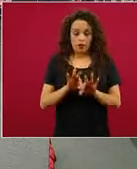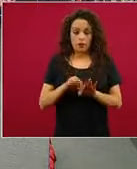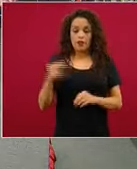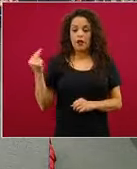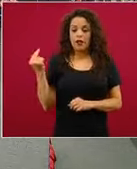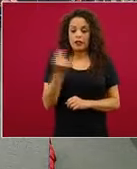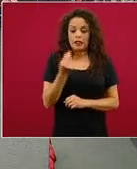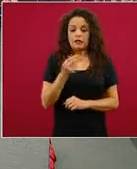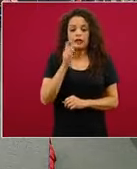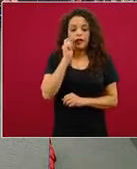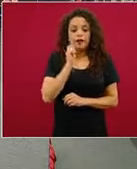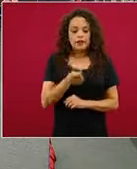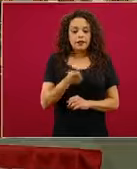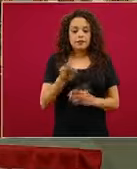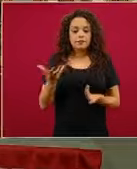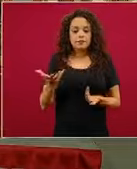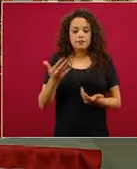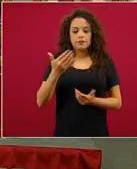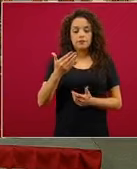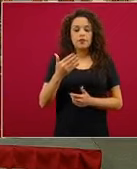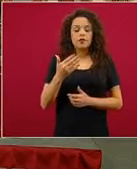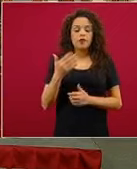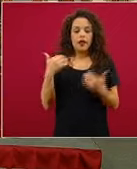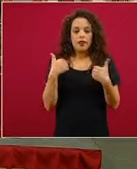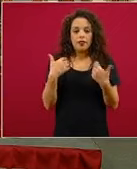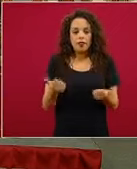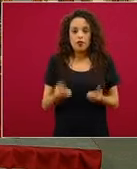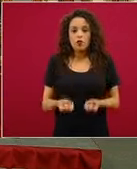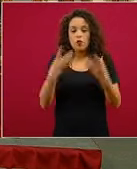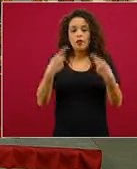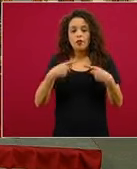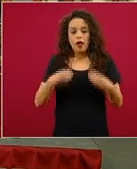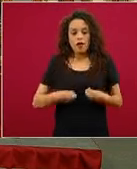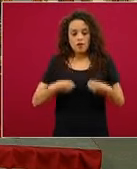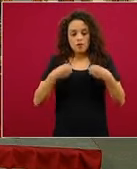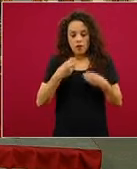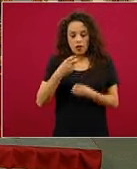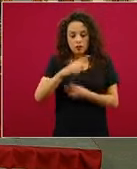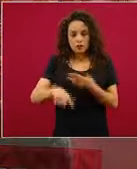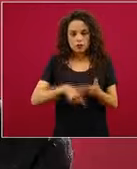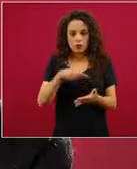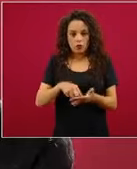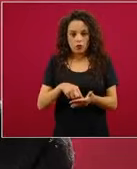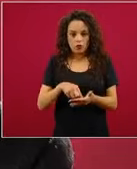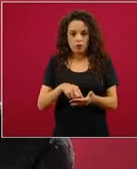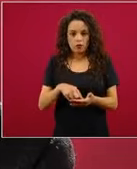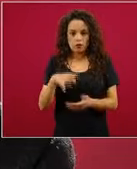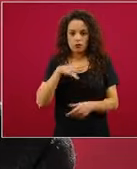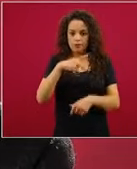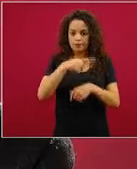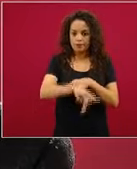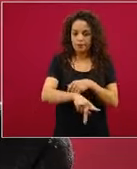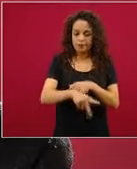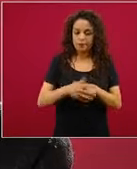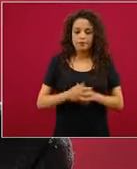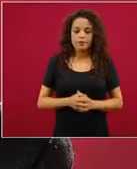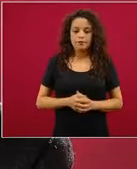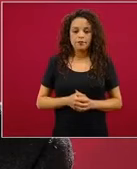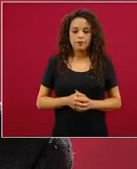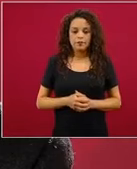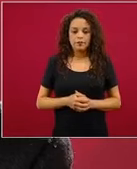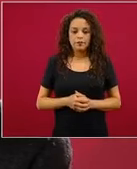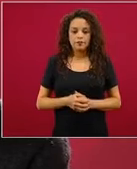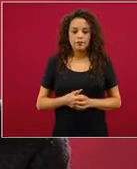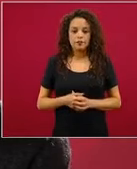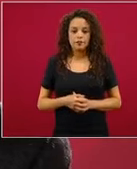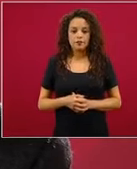considerar el tamaño de la población, el número de habitantes, el número de población en riesgo, como lo conocemos en la